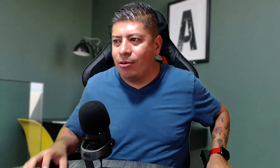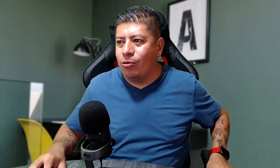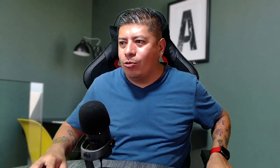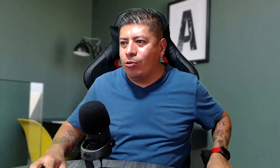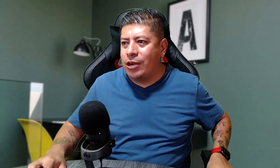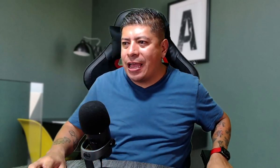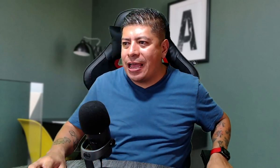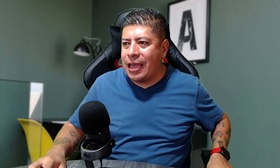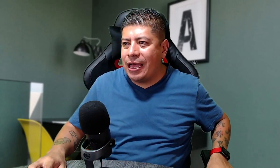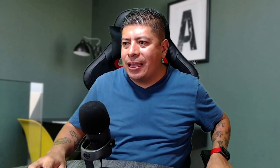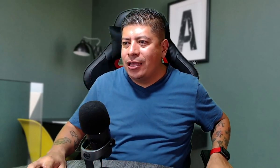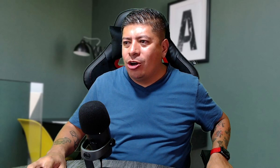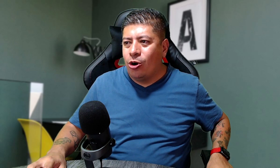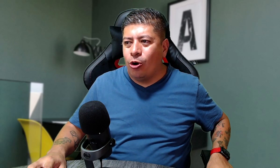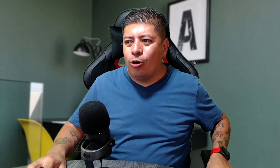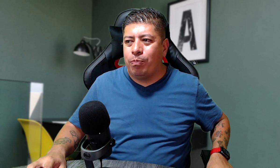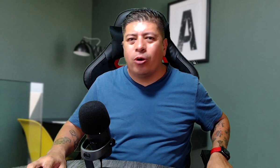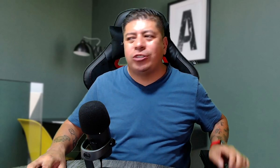ve una